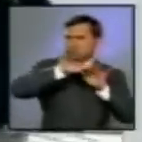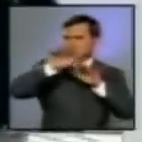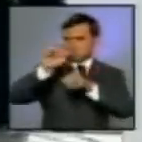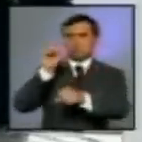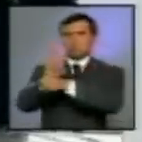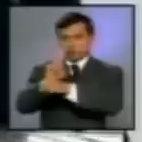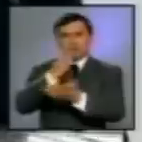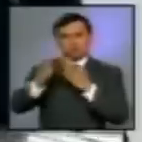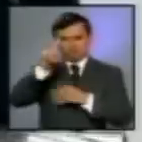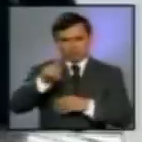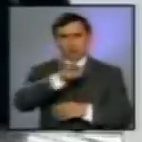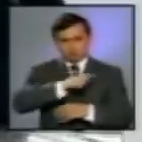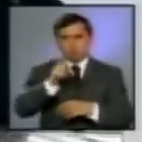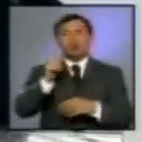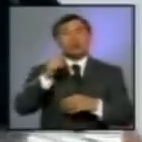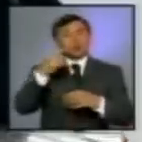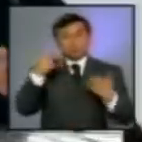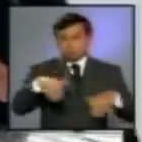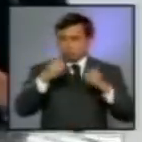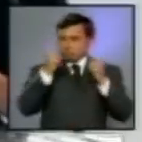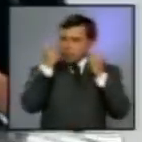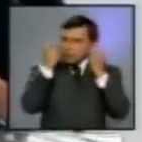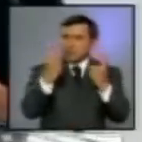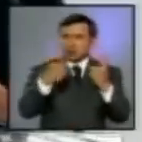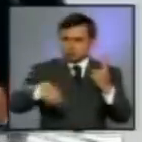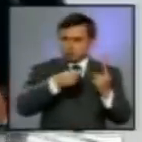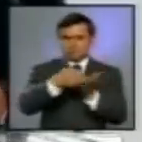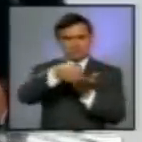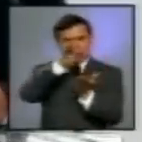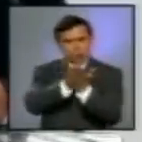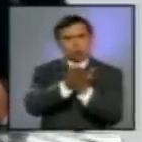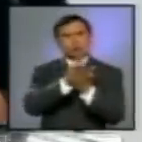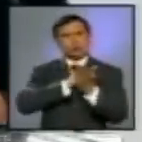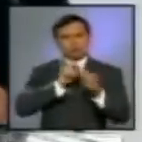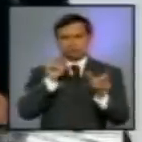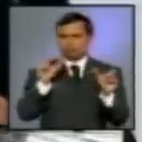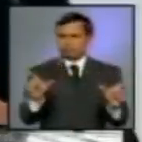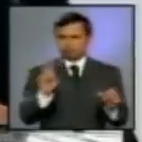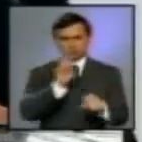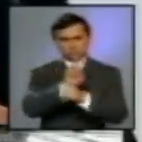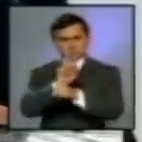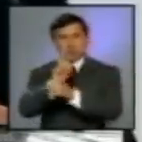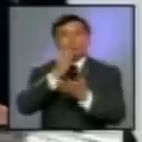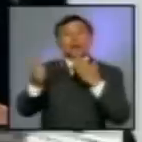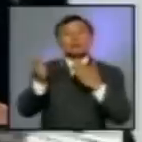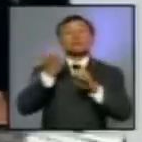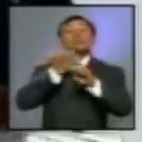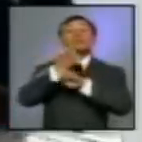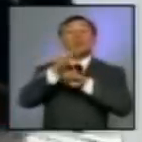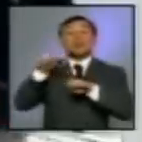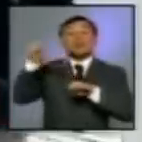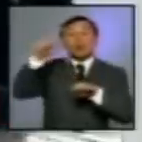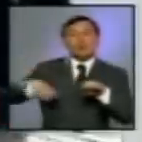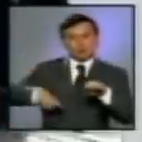que han estado al lado de los ciudadanos. Vamos a trabajar sin duda para que los gobernadores cumplan también con su